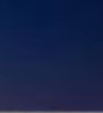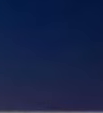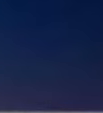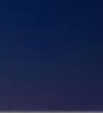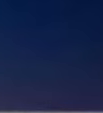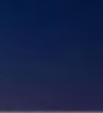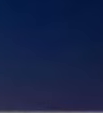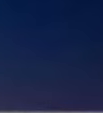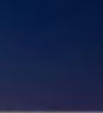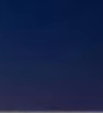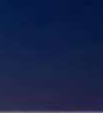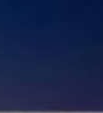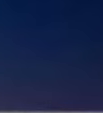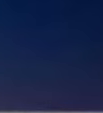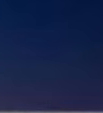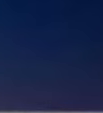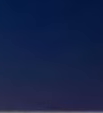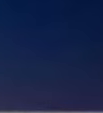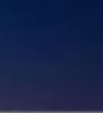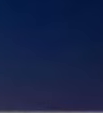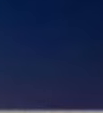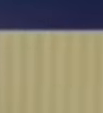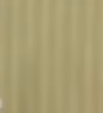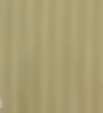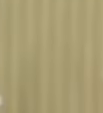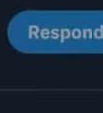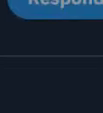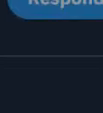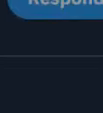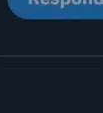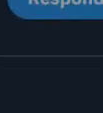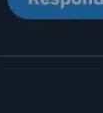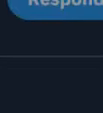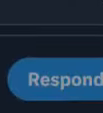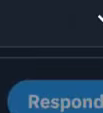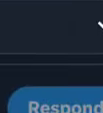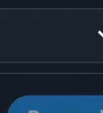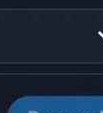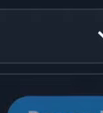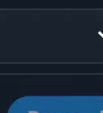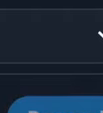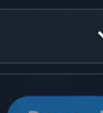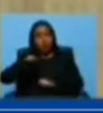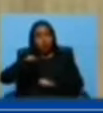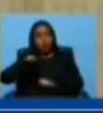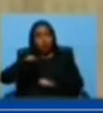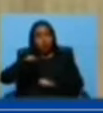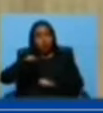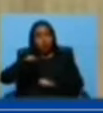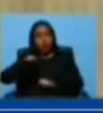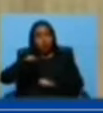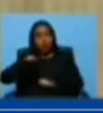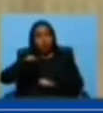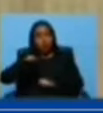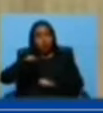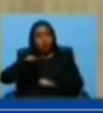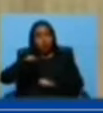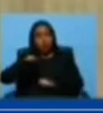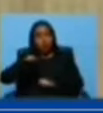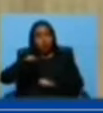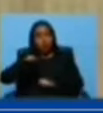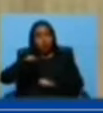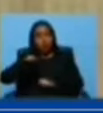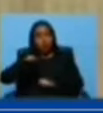mundo verdad Ahora vamos a escuchar entonces veamos por acá esto que está haciendo esto lo solicitaba el día de hoy se reunió